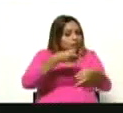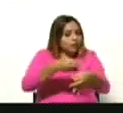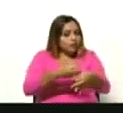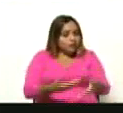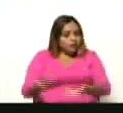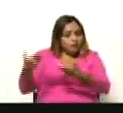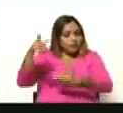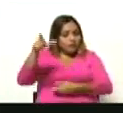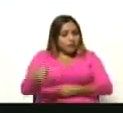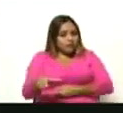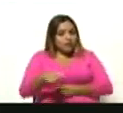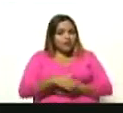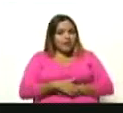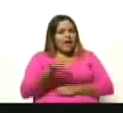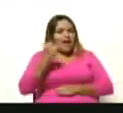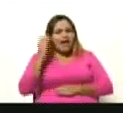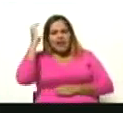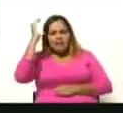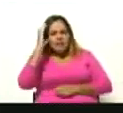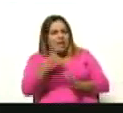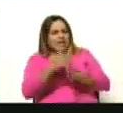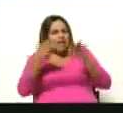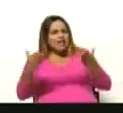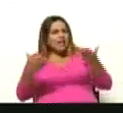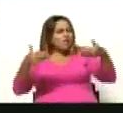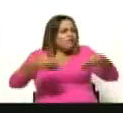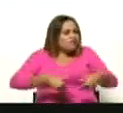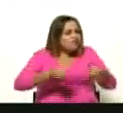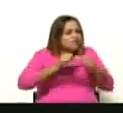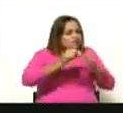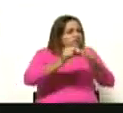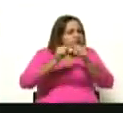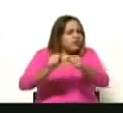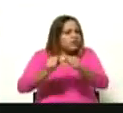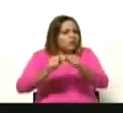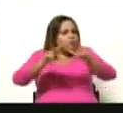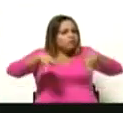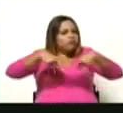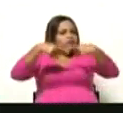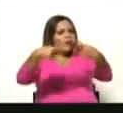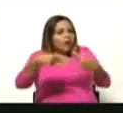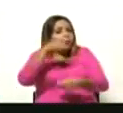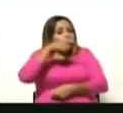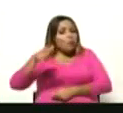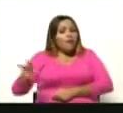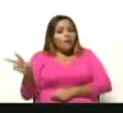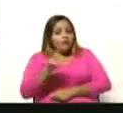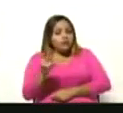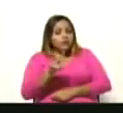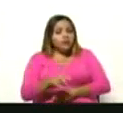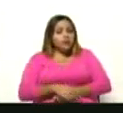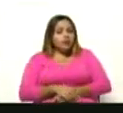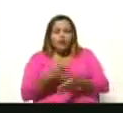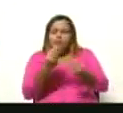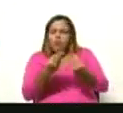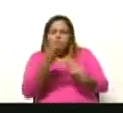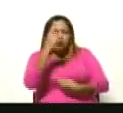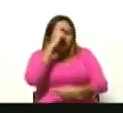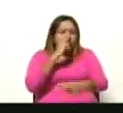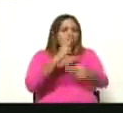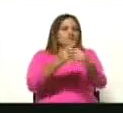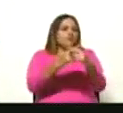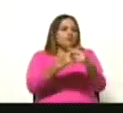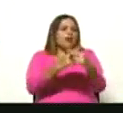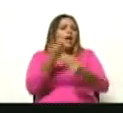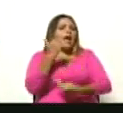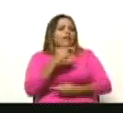Cristian, tenemos una gran capacidad de resistencia y de recuperación, y el pueblo venezolano con mucha dignidad lo